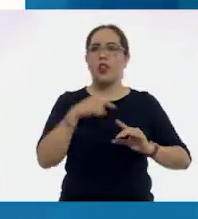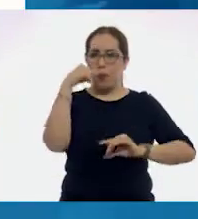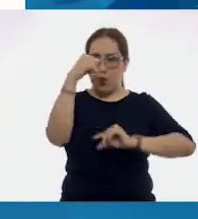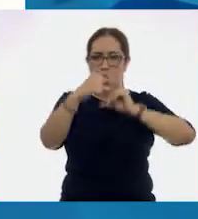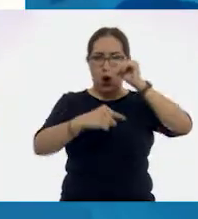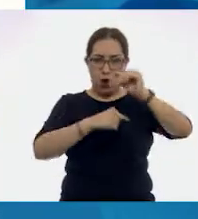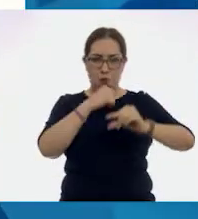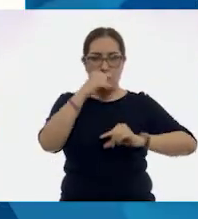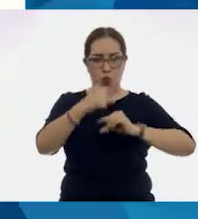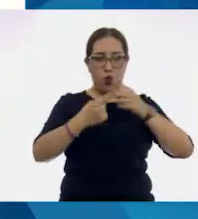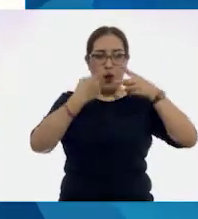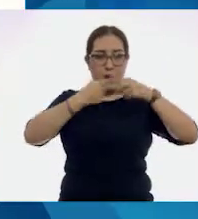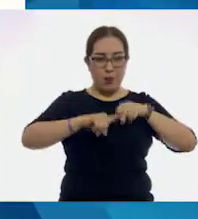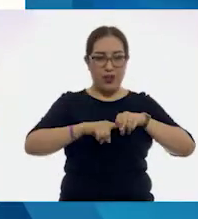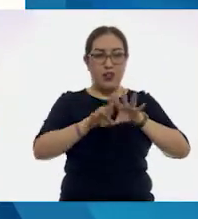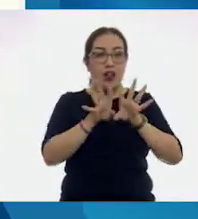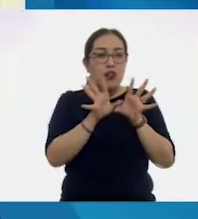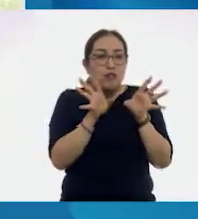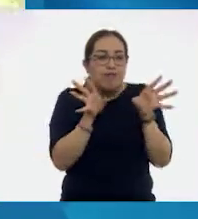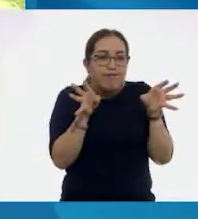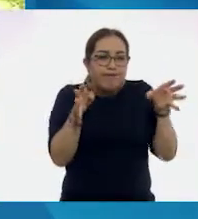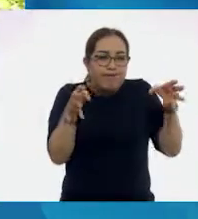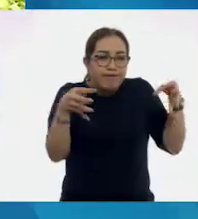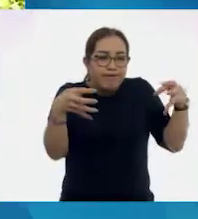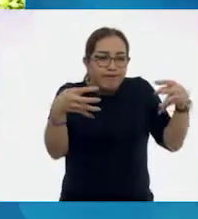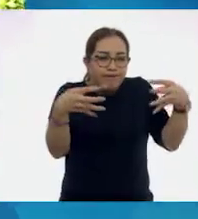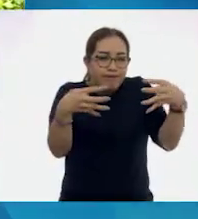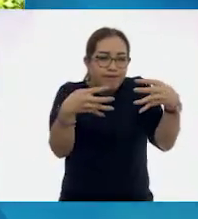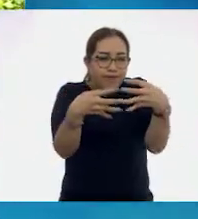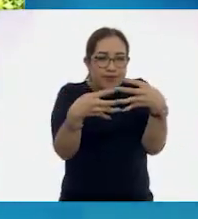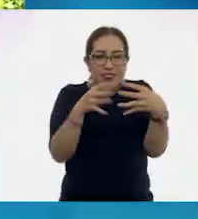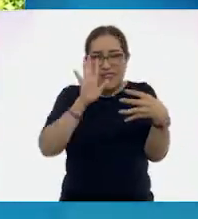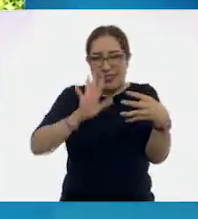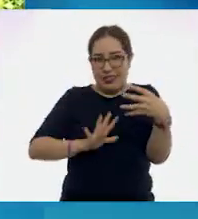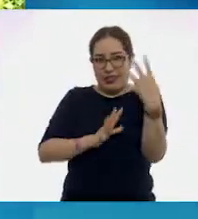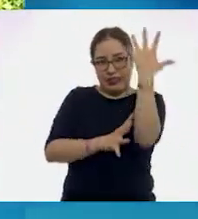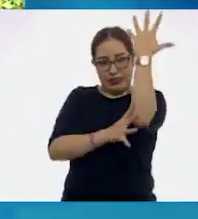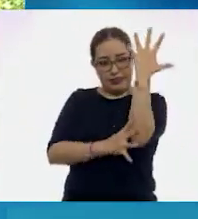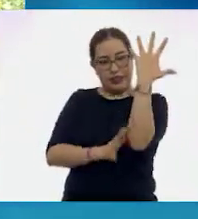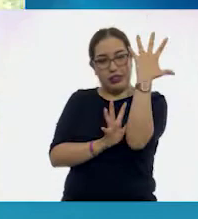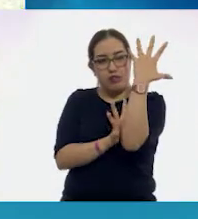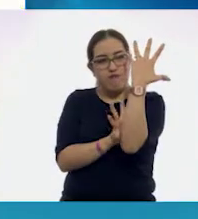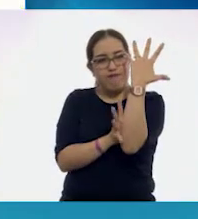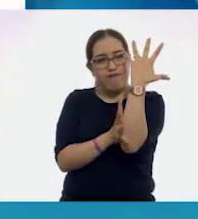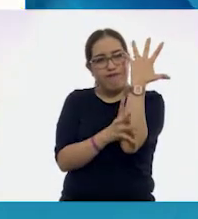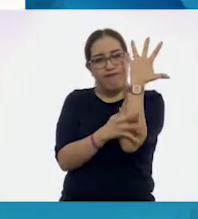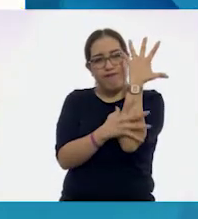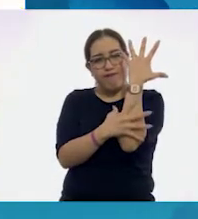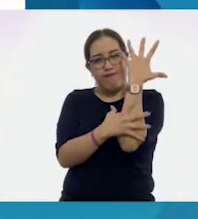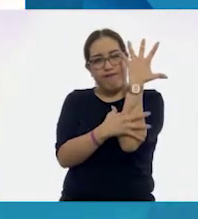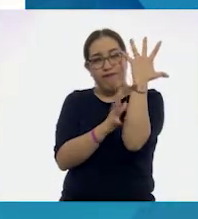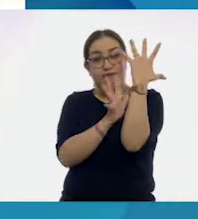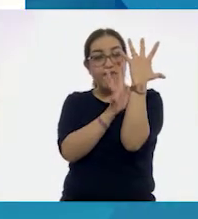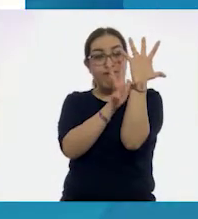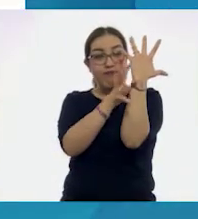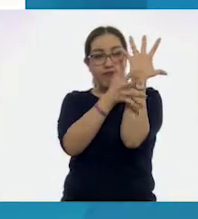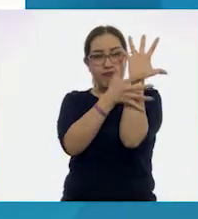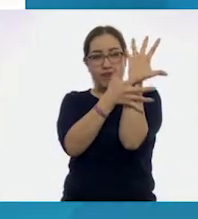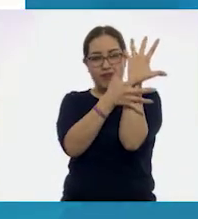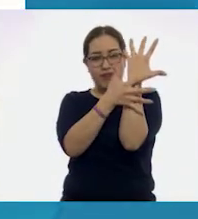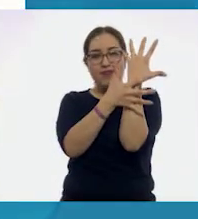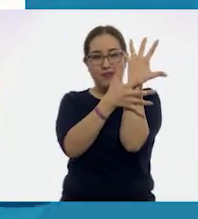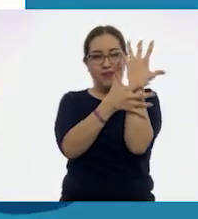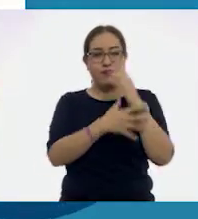poco comienzan a rodear el árbol con un abrazo tan fuerte que lo estrangula hasta romper sus